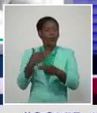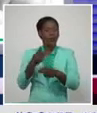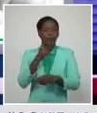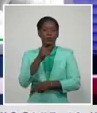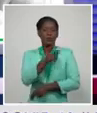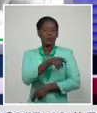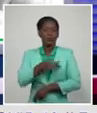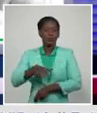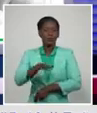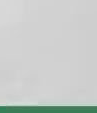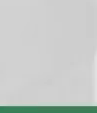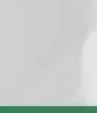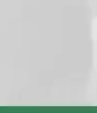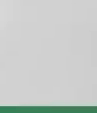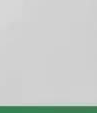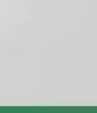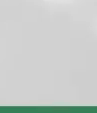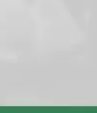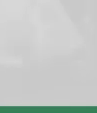buenos días.